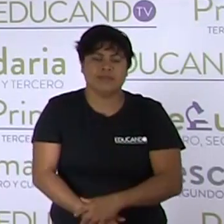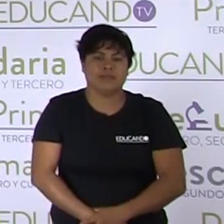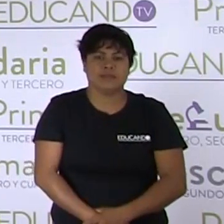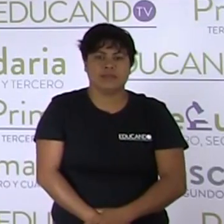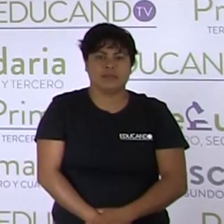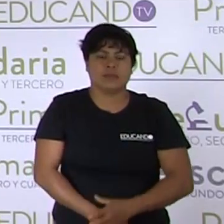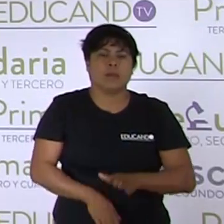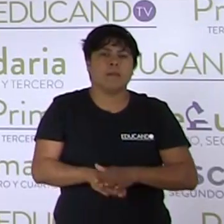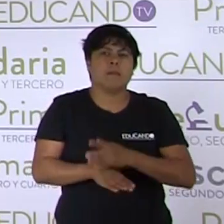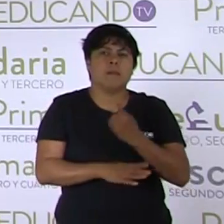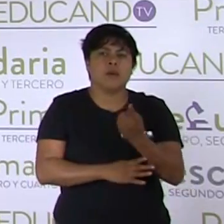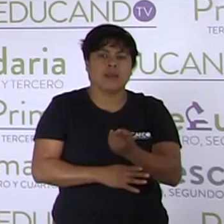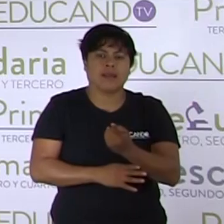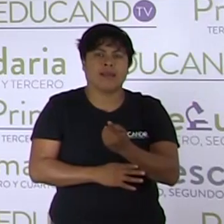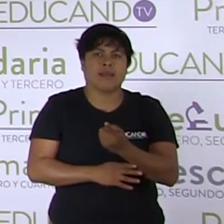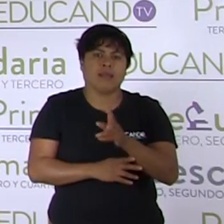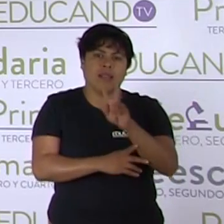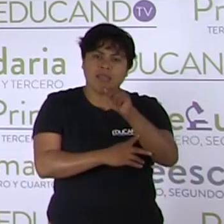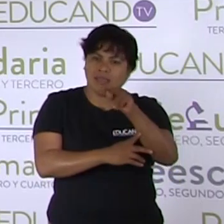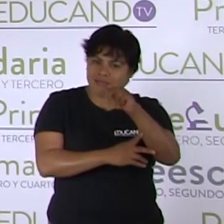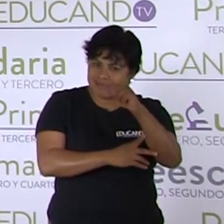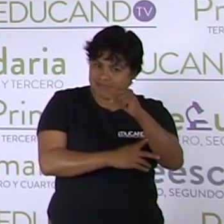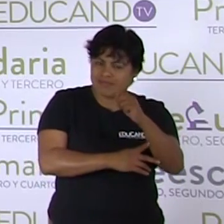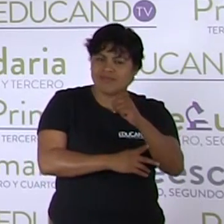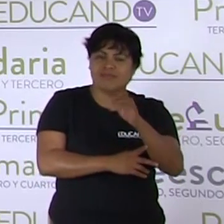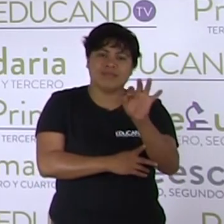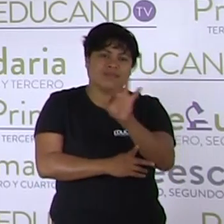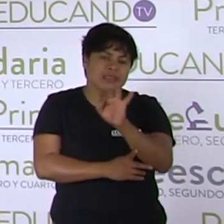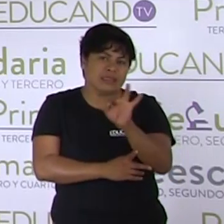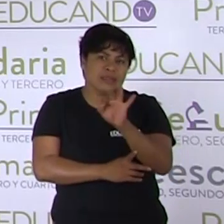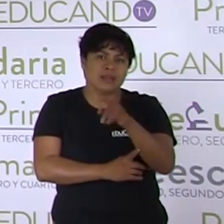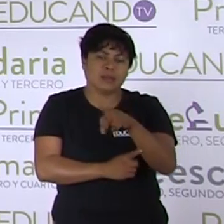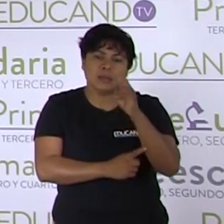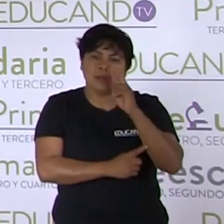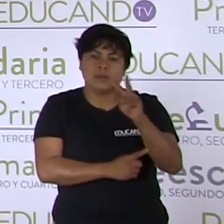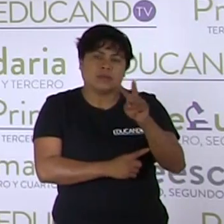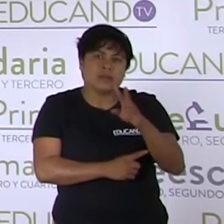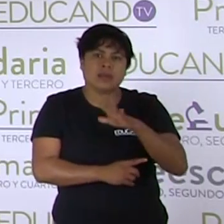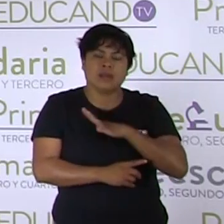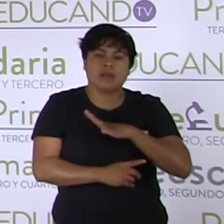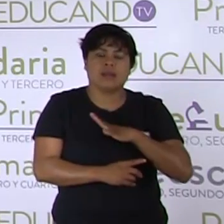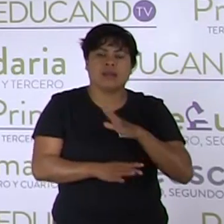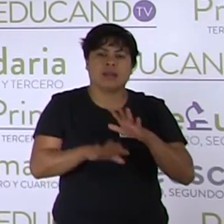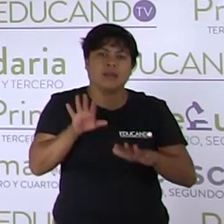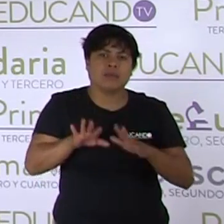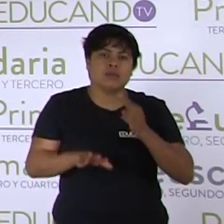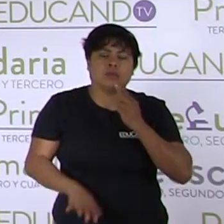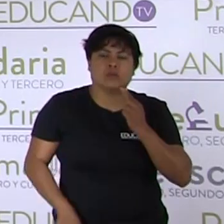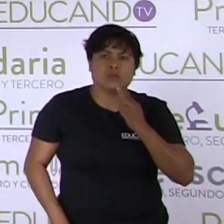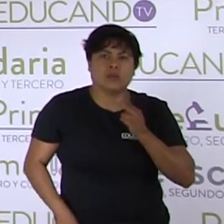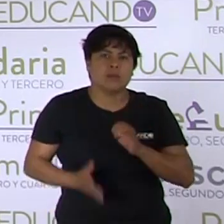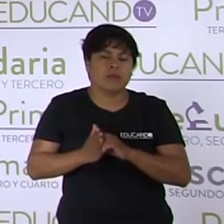los comerciantes seguramente van a emplear, por ejemplo,